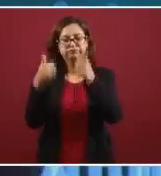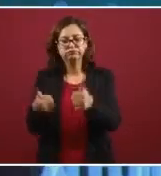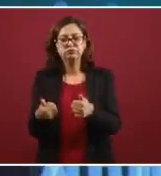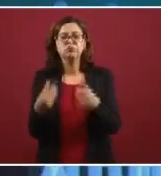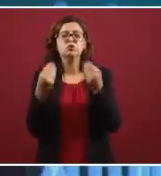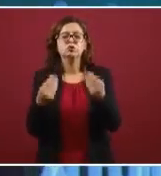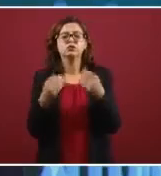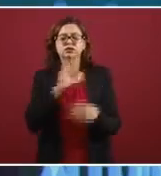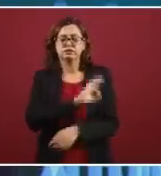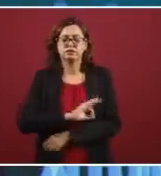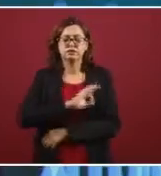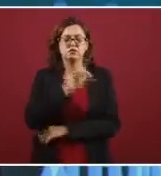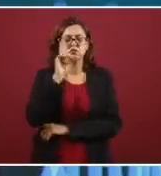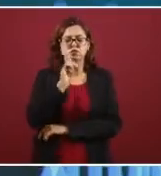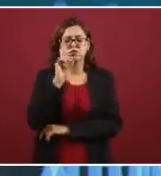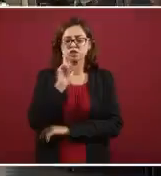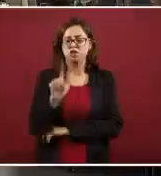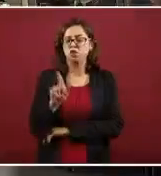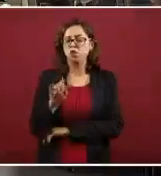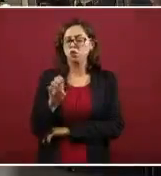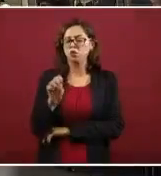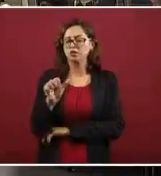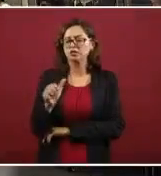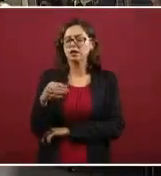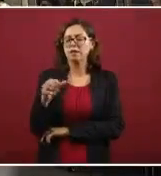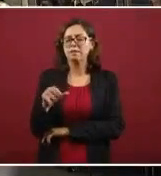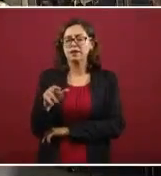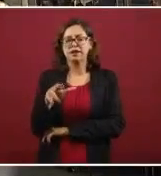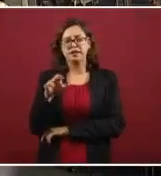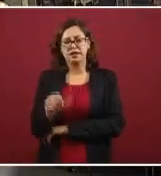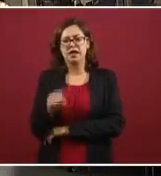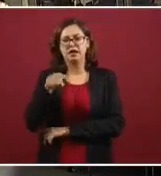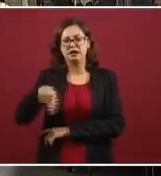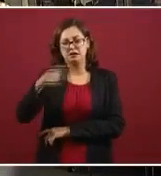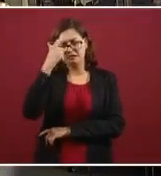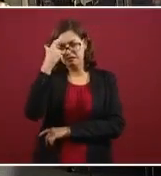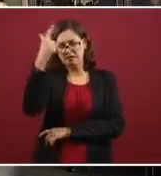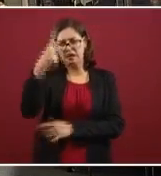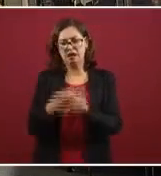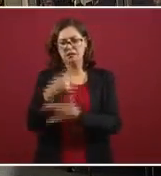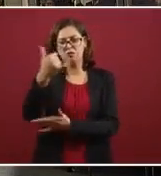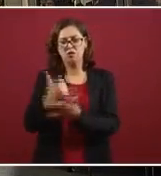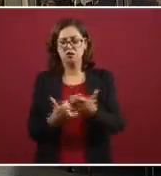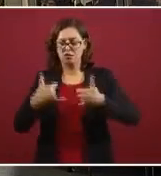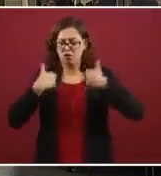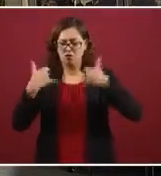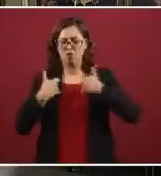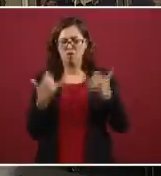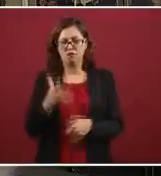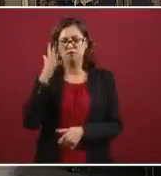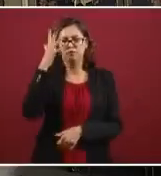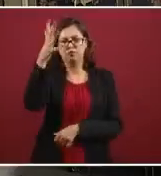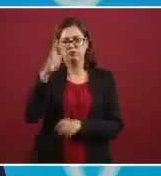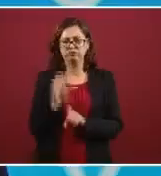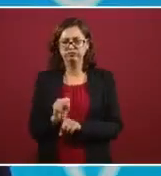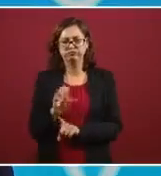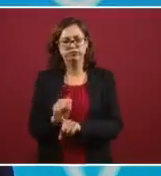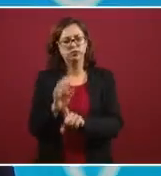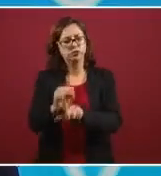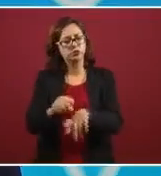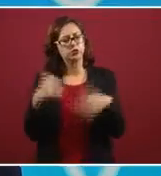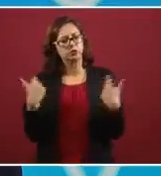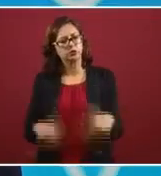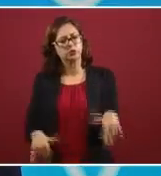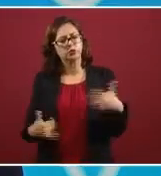Luisa María Alcalde por la implementación de Jóvenes Construyendo Futuro. Estamos convencidos, y su gobierno ha dado